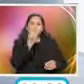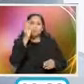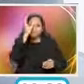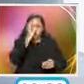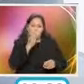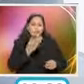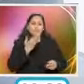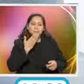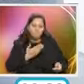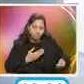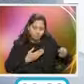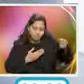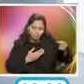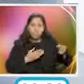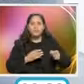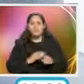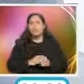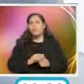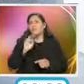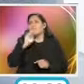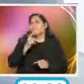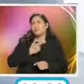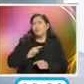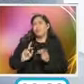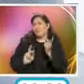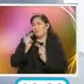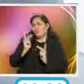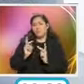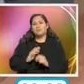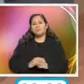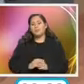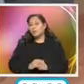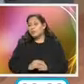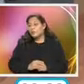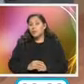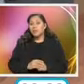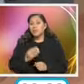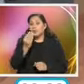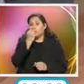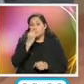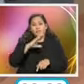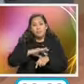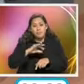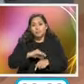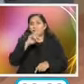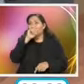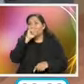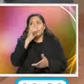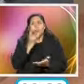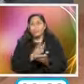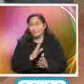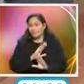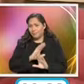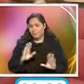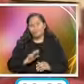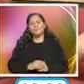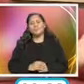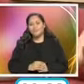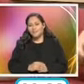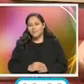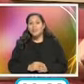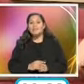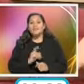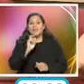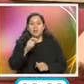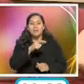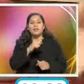Sí, claro, no se vale nada de que, ay, mamá, no me gustan las verduras, ¿no? Y yo nada más como pura carnita y pollito, ¿no? Claro, pero eso lo provocamos